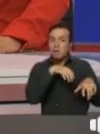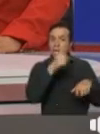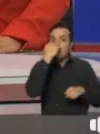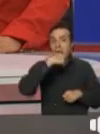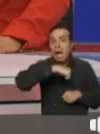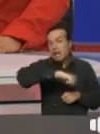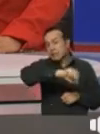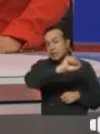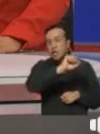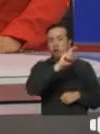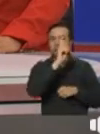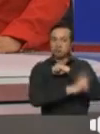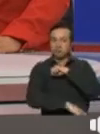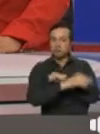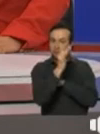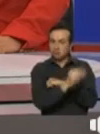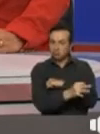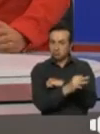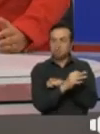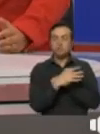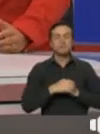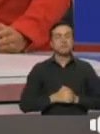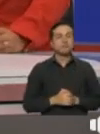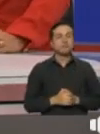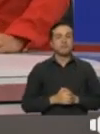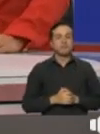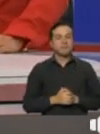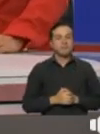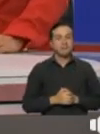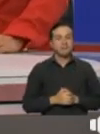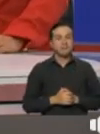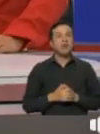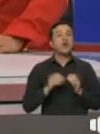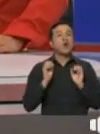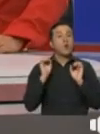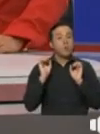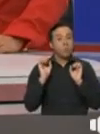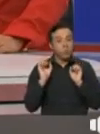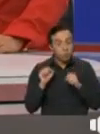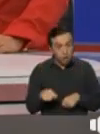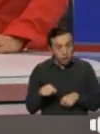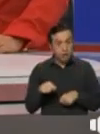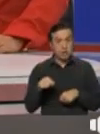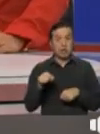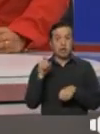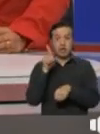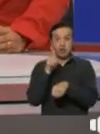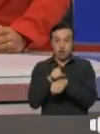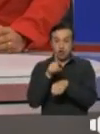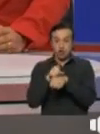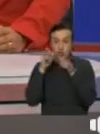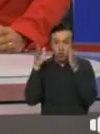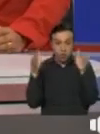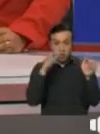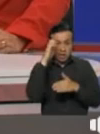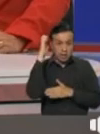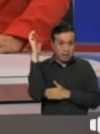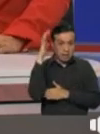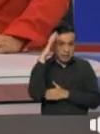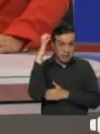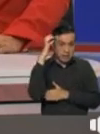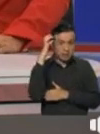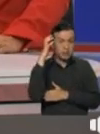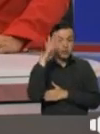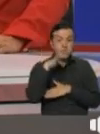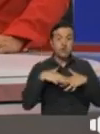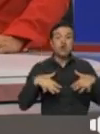otra índole, serán sancionados. ¿Está garantizado el contingente del personal de salud para atender esta emergencia?